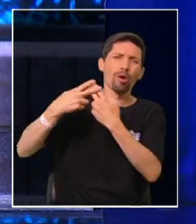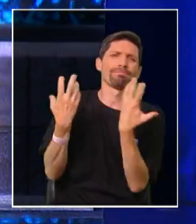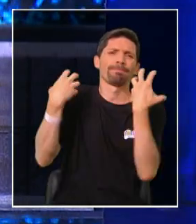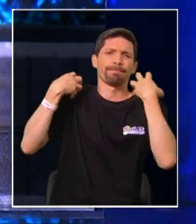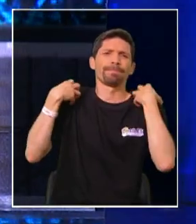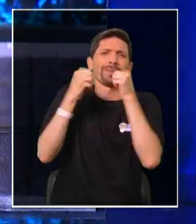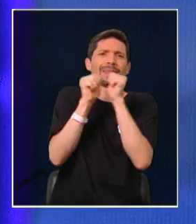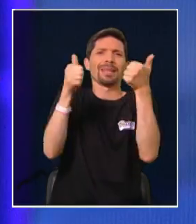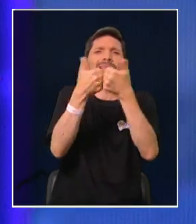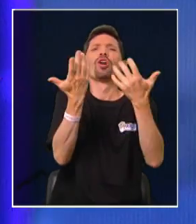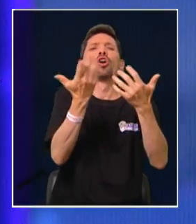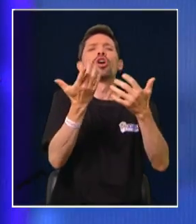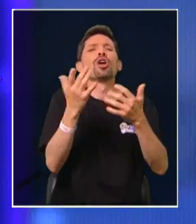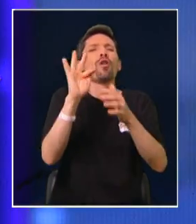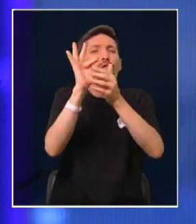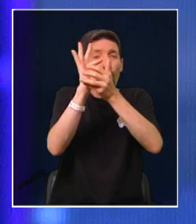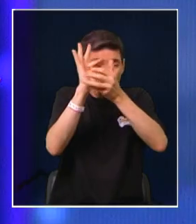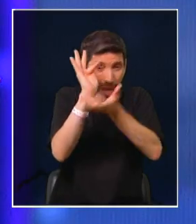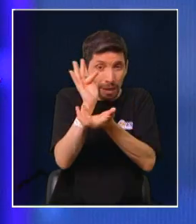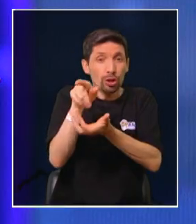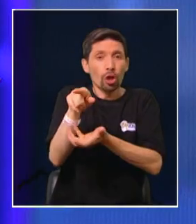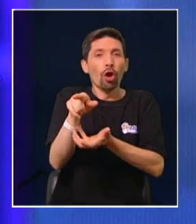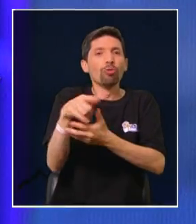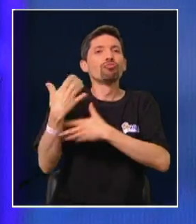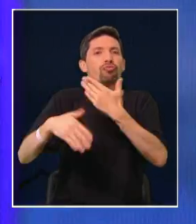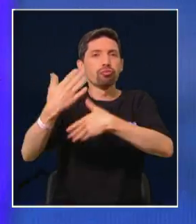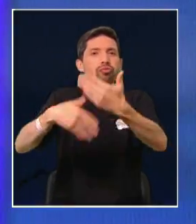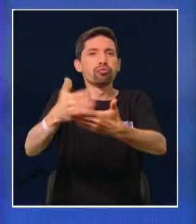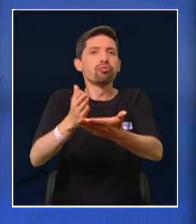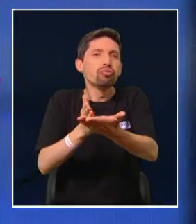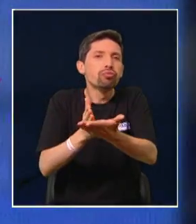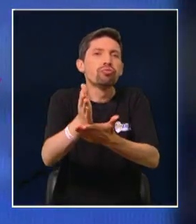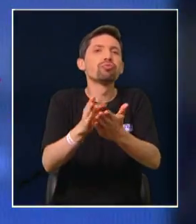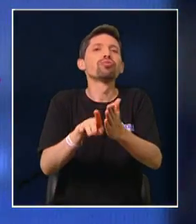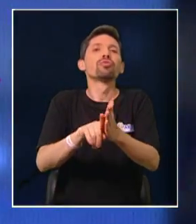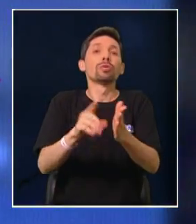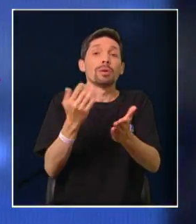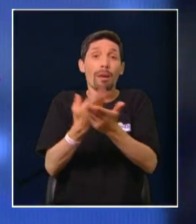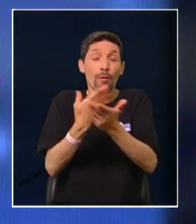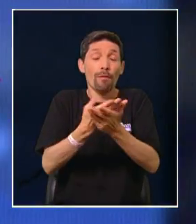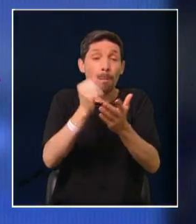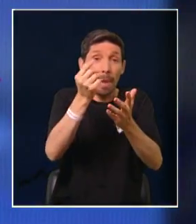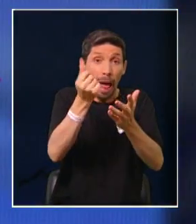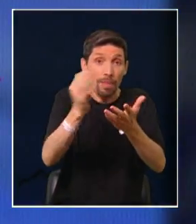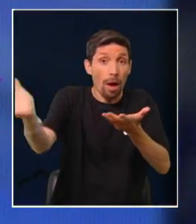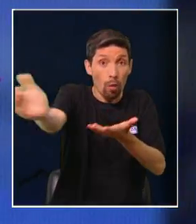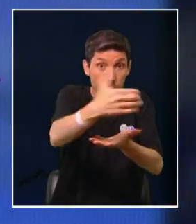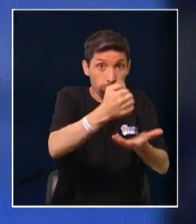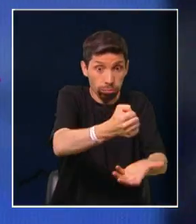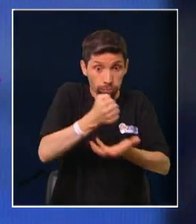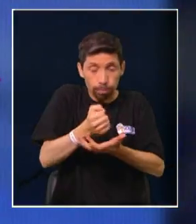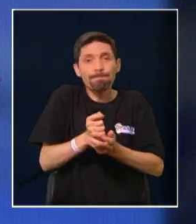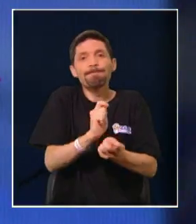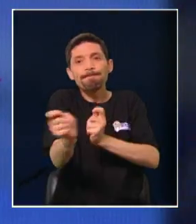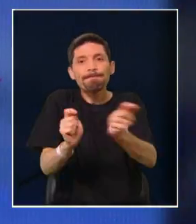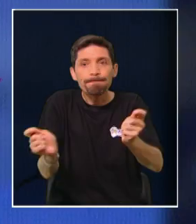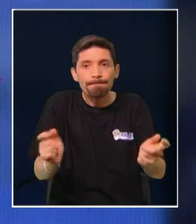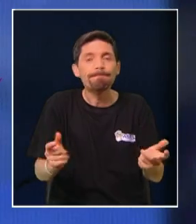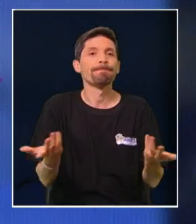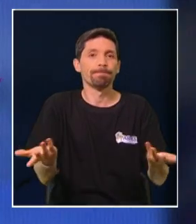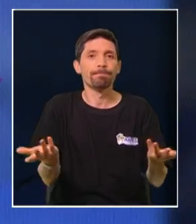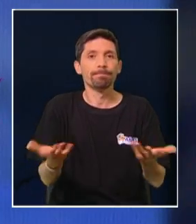de la fundación y le han dado eficiencia a los recursos que hemos recaudado. También en